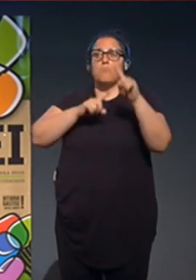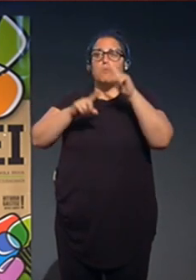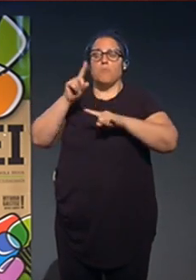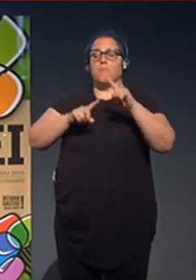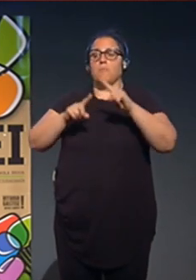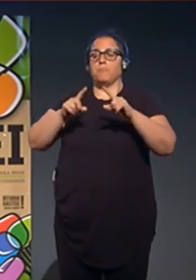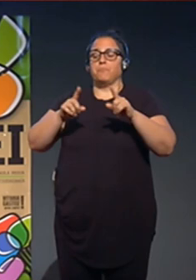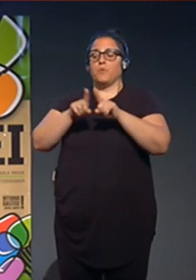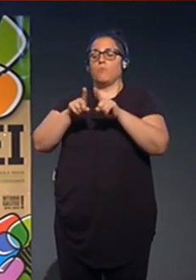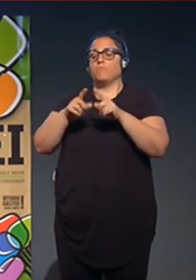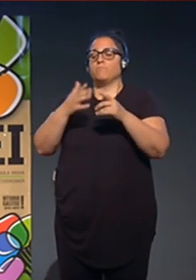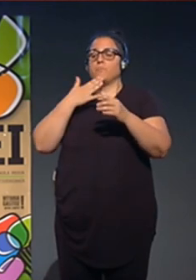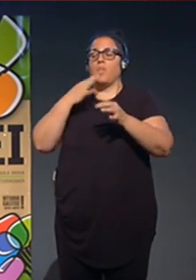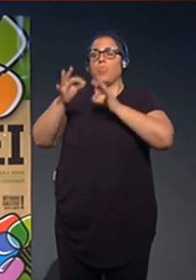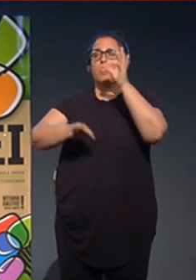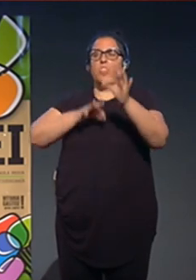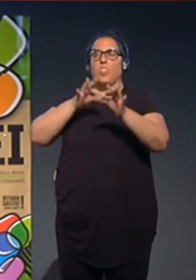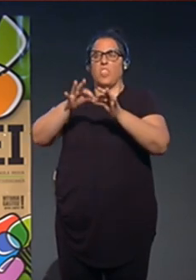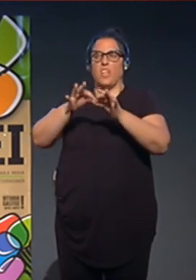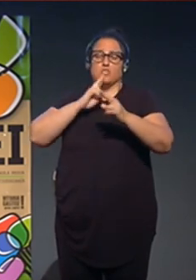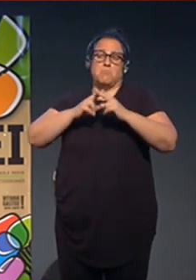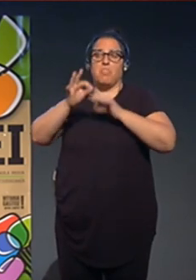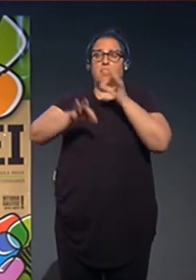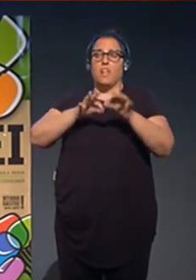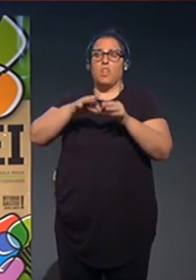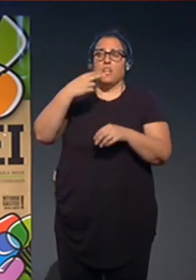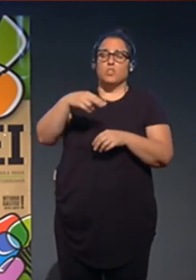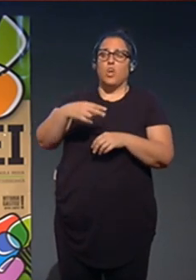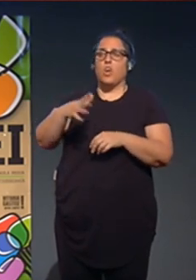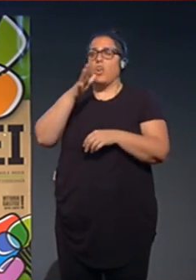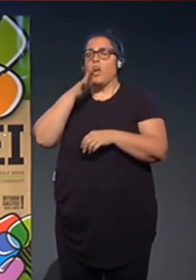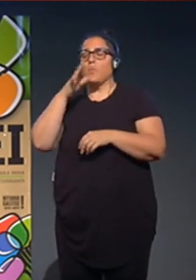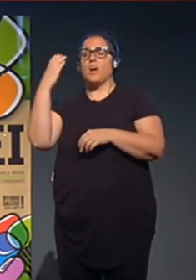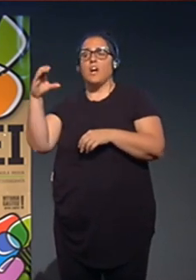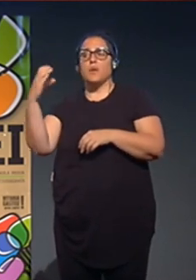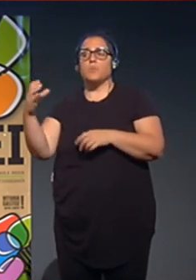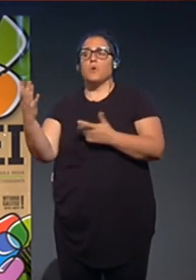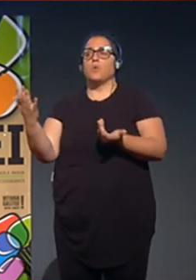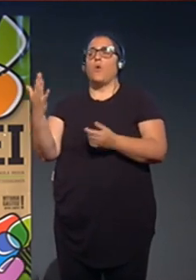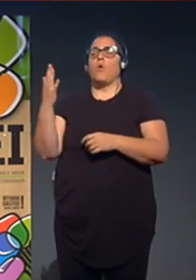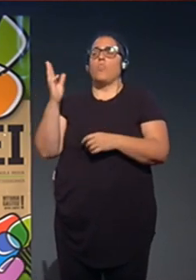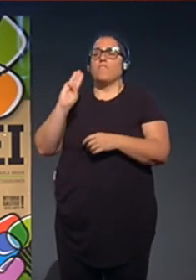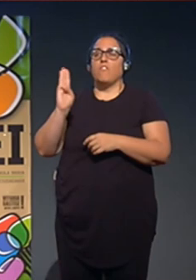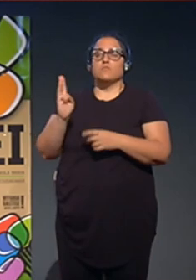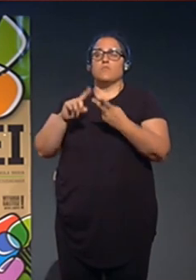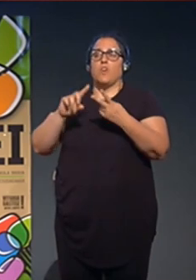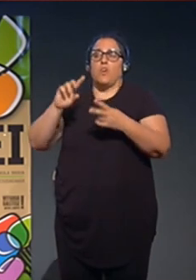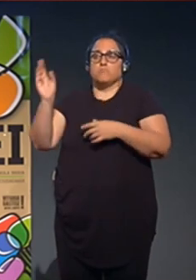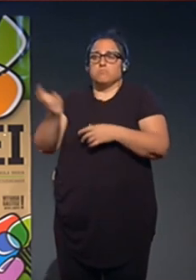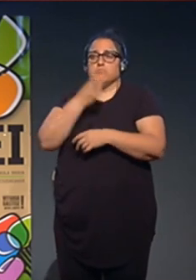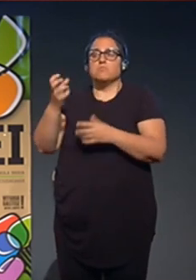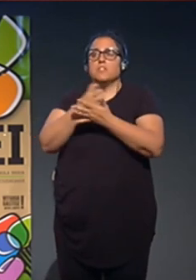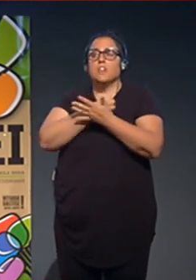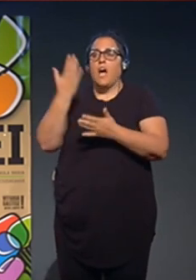cerraban los ciclos del nitrógeno del agua del carbono eh del del fósforo del potasio que antes